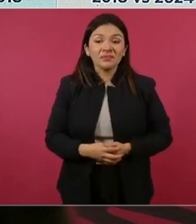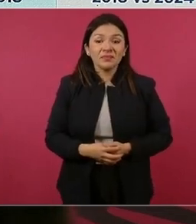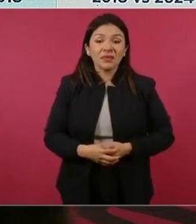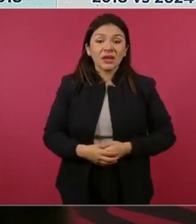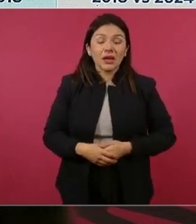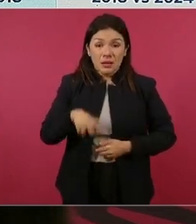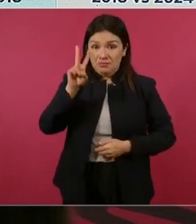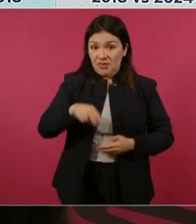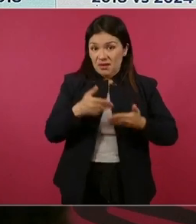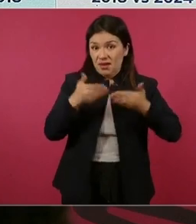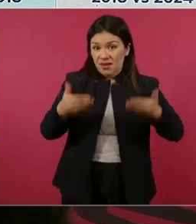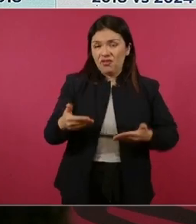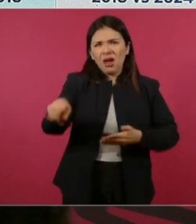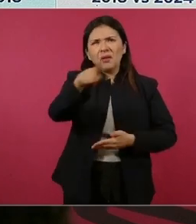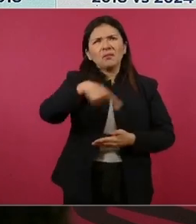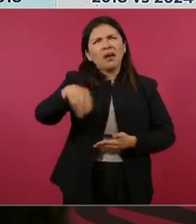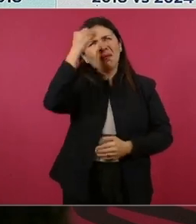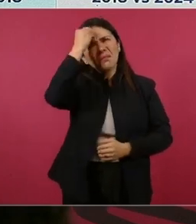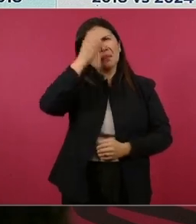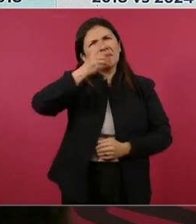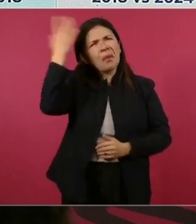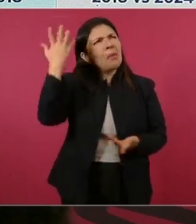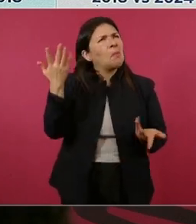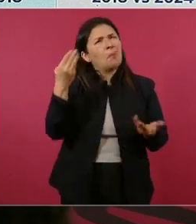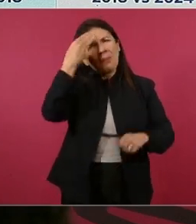se olvidan las cosas, ¿no?